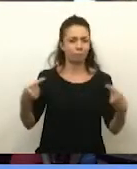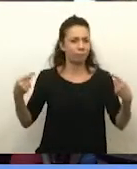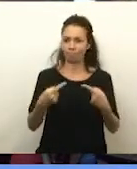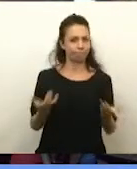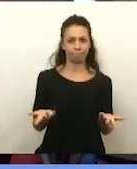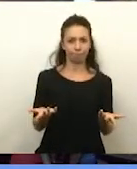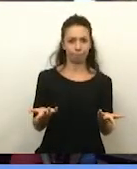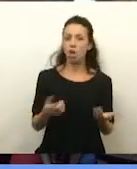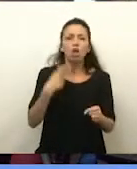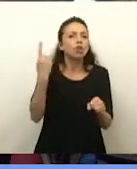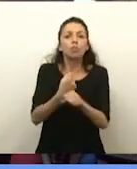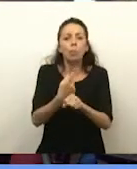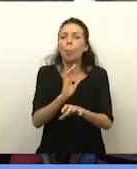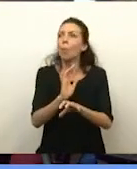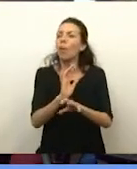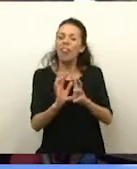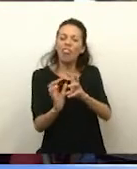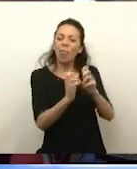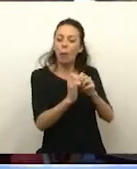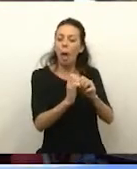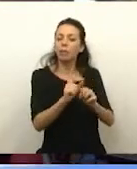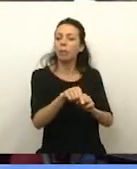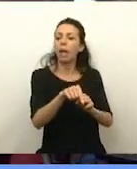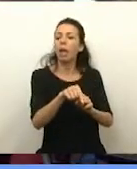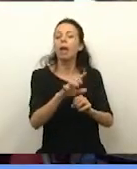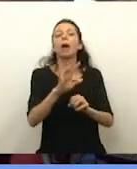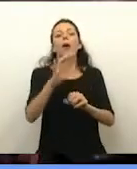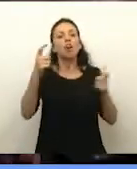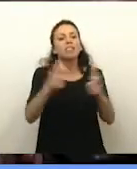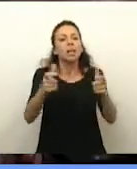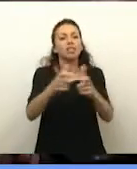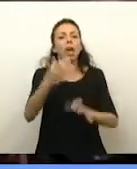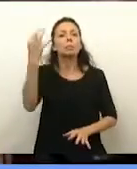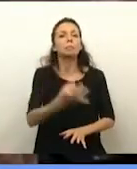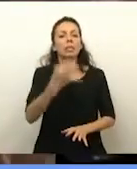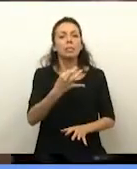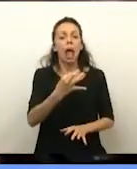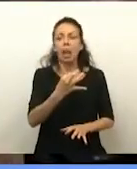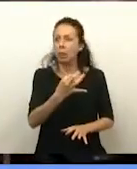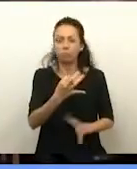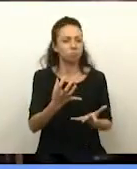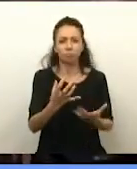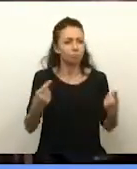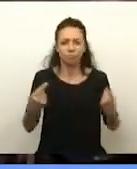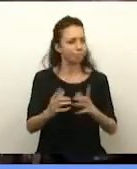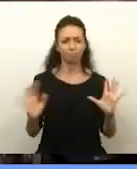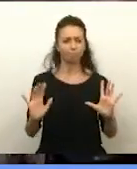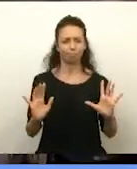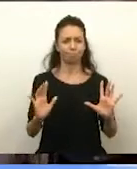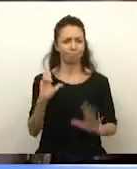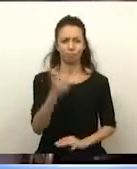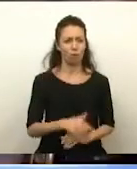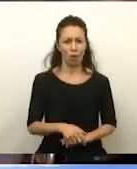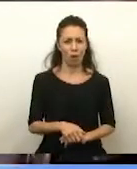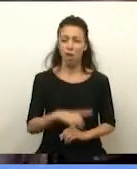evitar el debate estableciendo sesiones especiales no tiene lógica tendríamos que tener la madurez